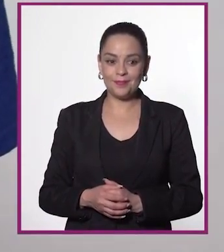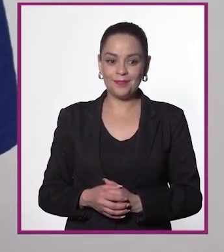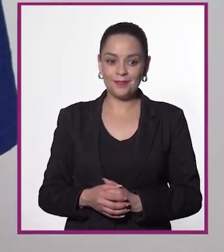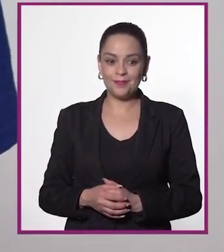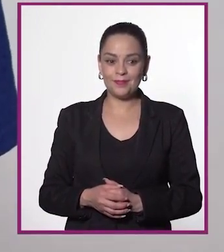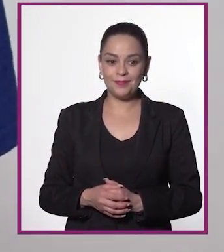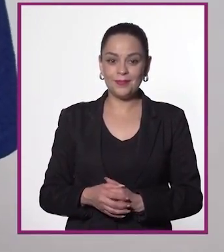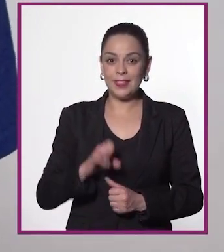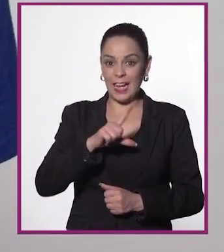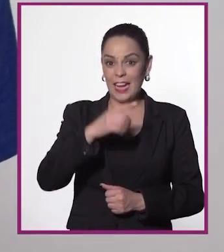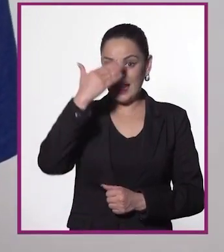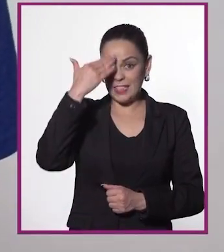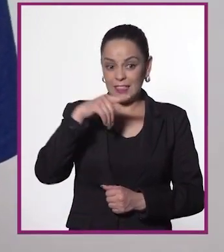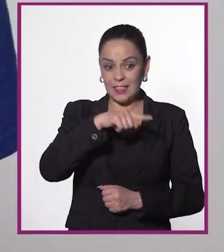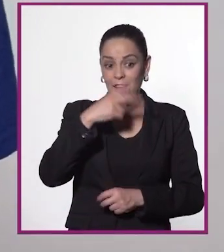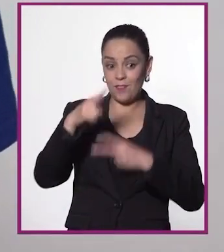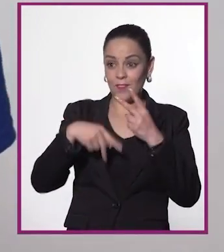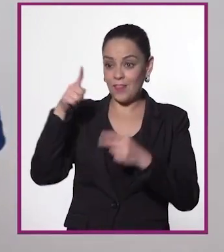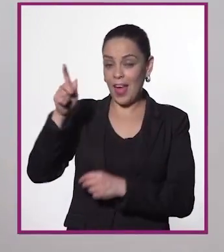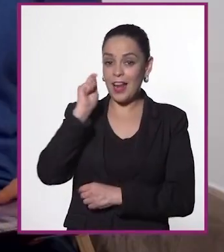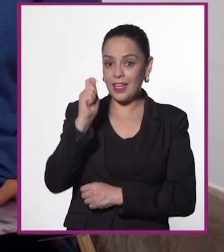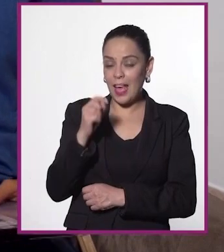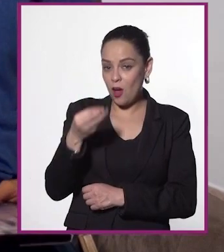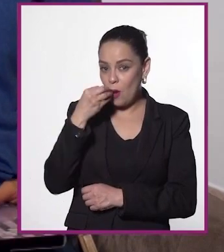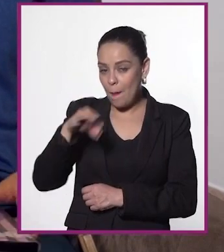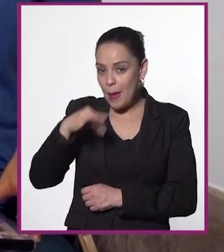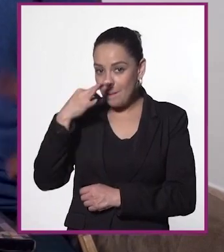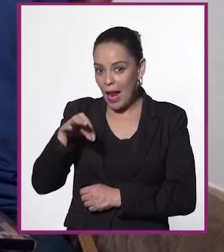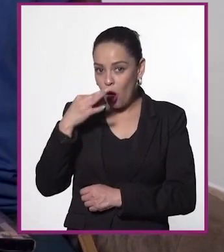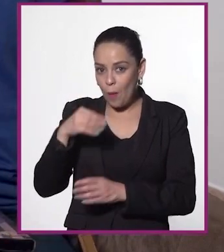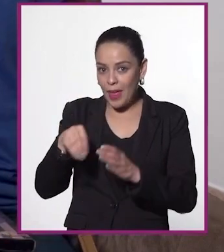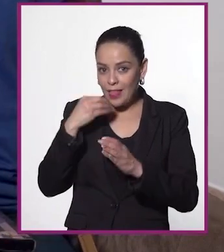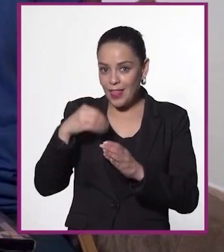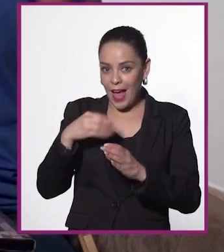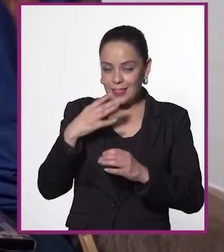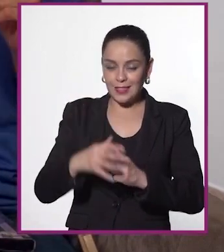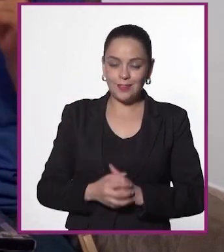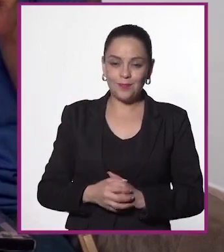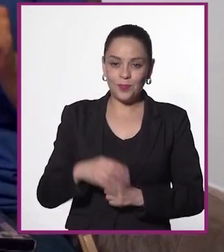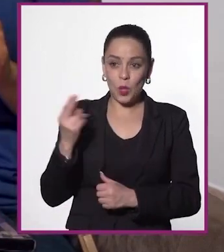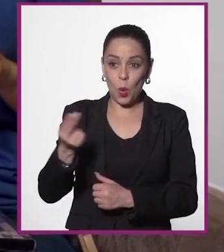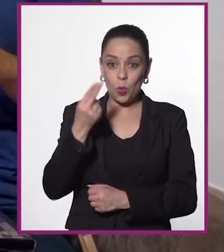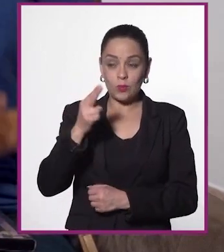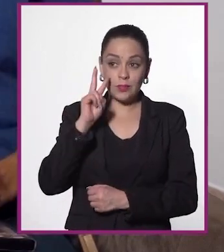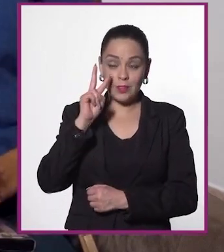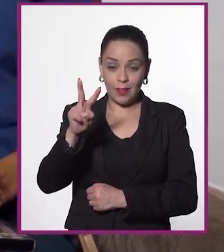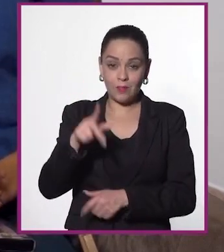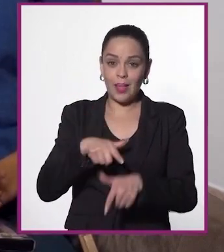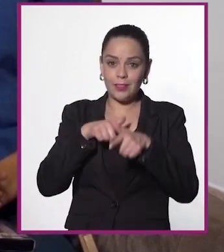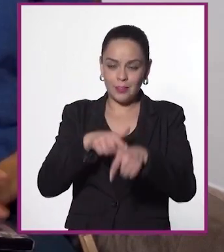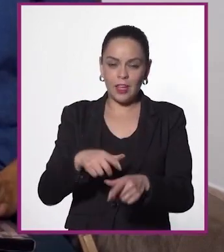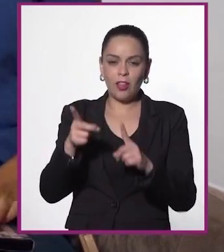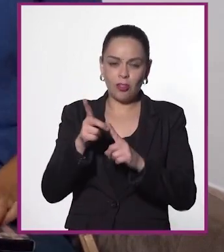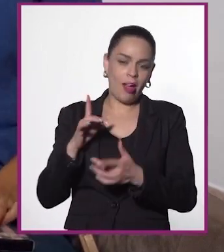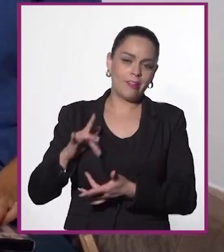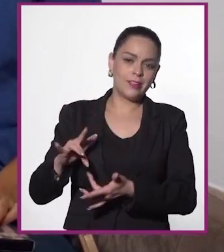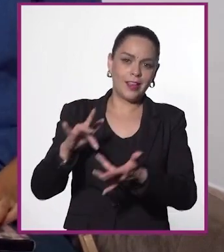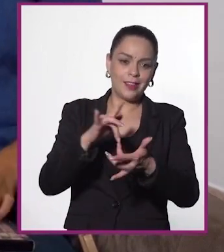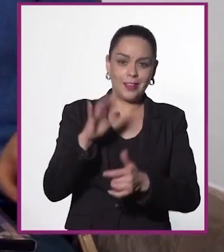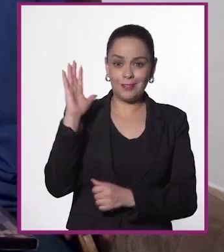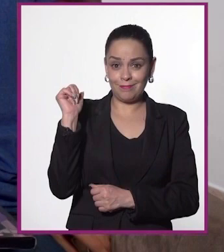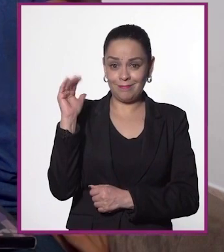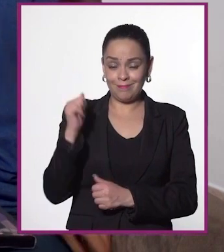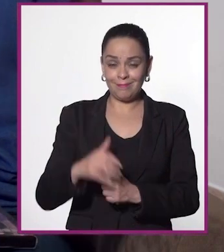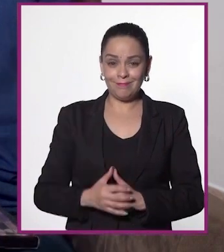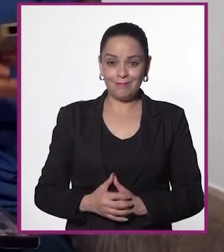Él sabe que le toca ir por las palomitas. Ustedes, mientras síganos en nuestras redes sociales. Adiós.